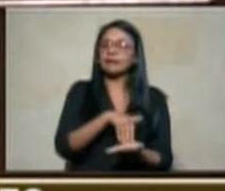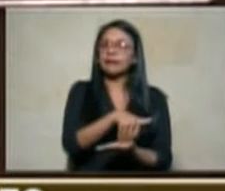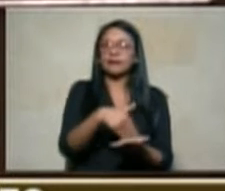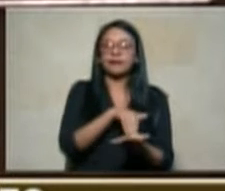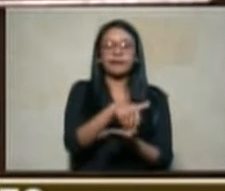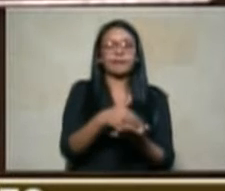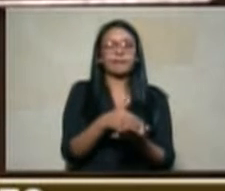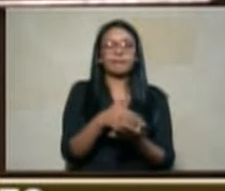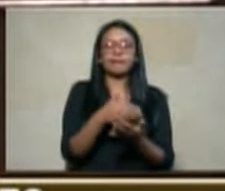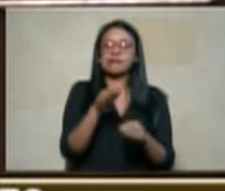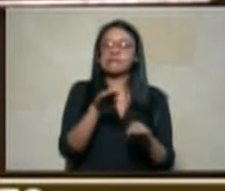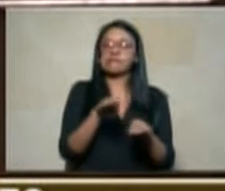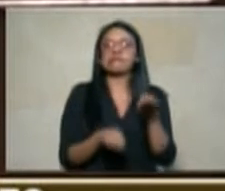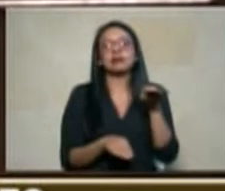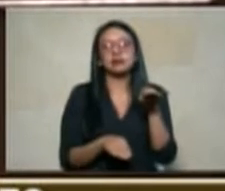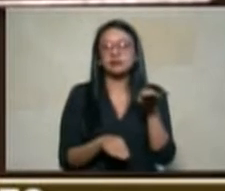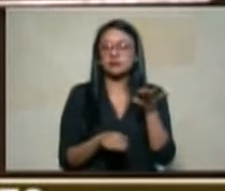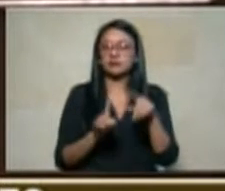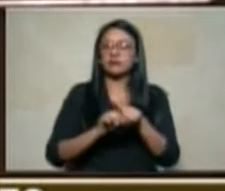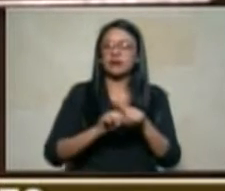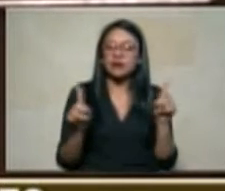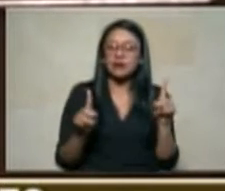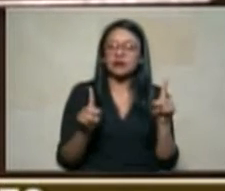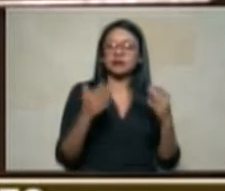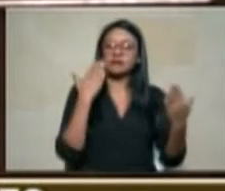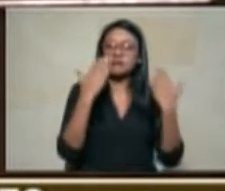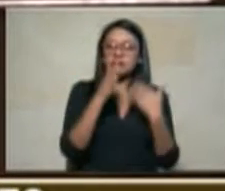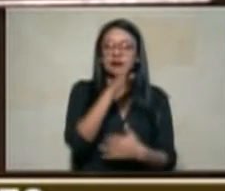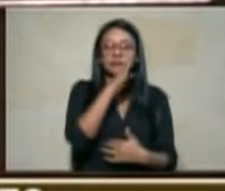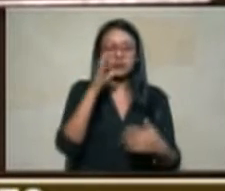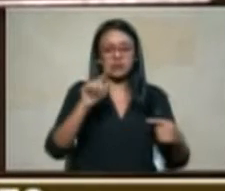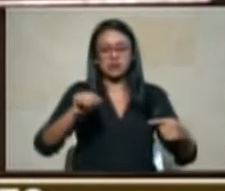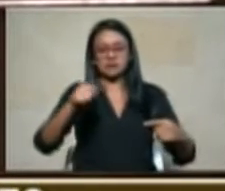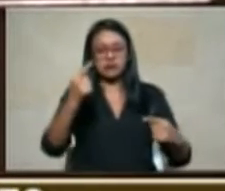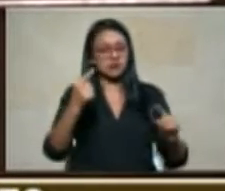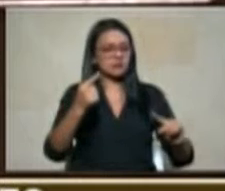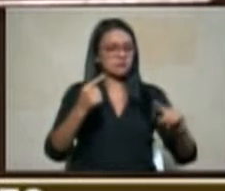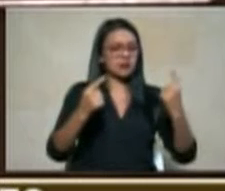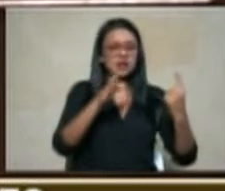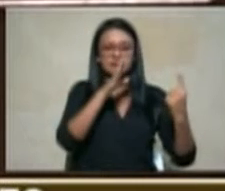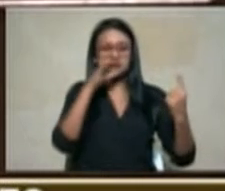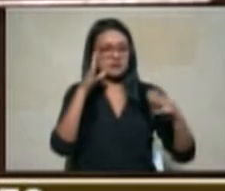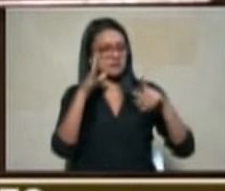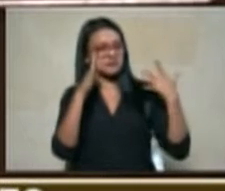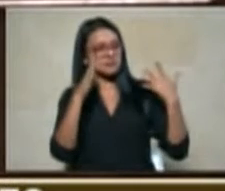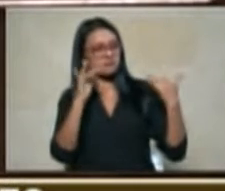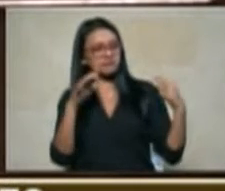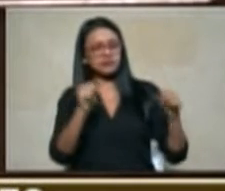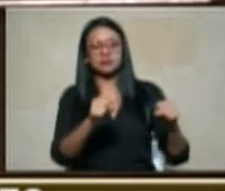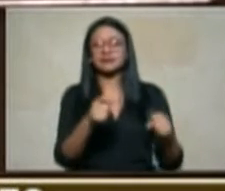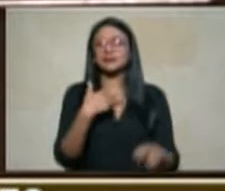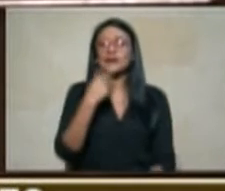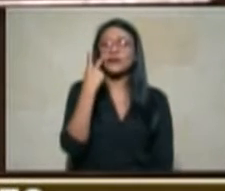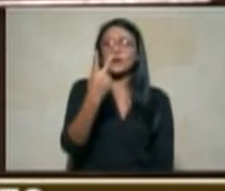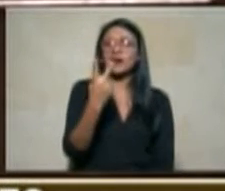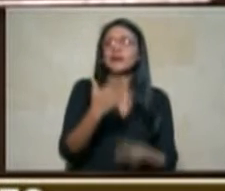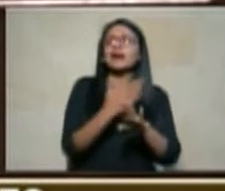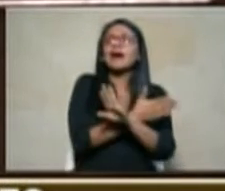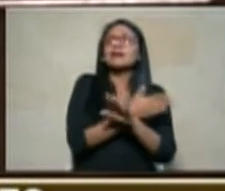generando más desigualdad y diferencias y conflicto campesino contra campesino. Yo no quiero ver eso en el campo colombiano, donde ellos ya vivían en